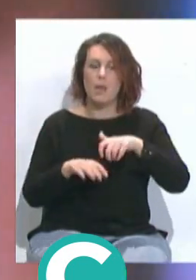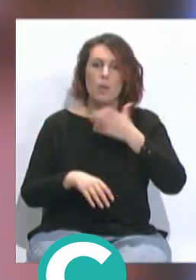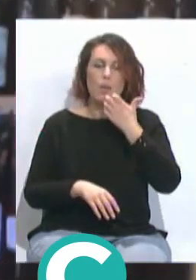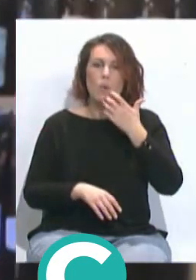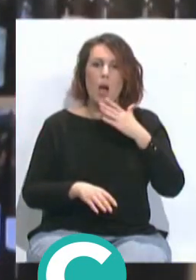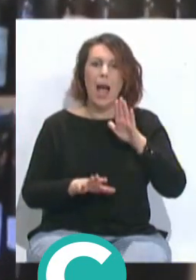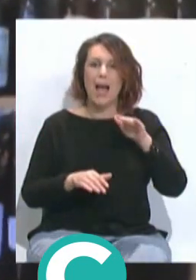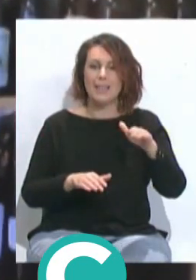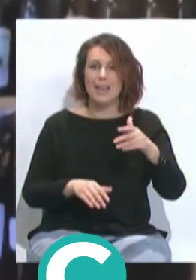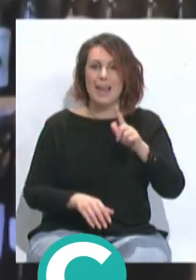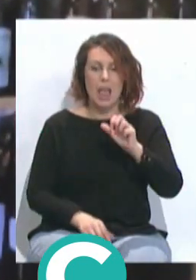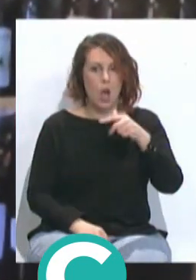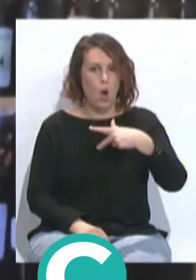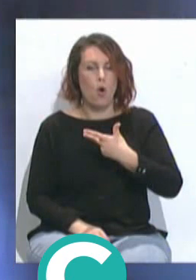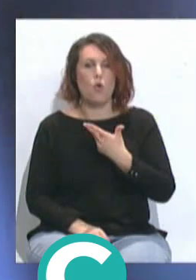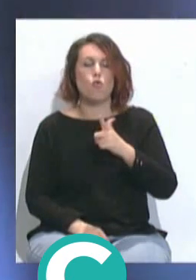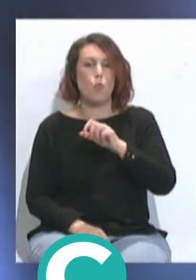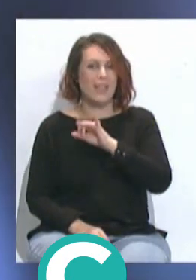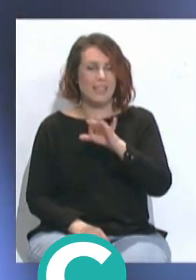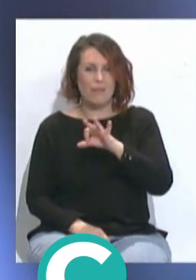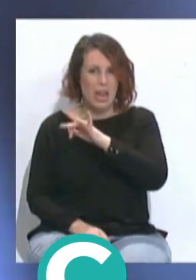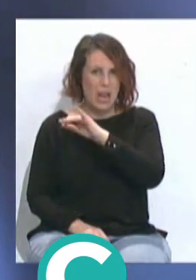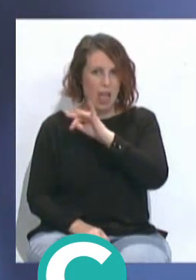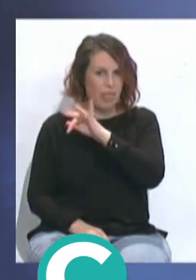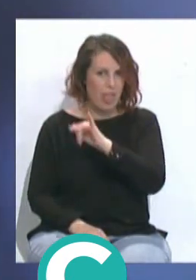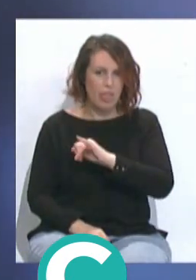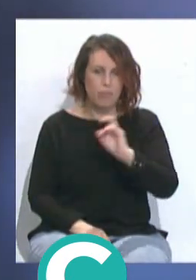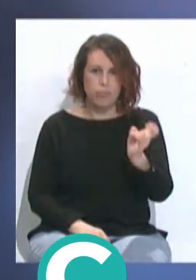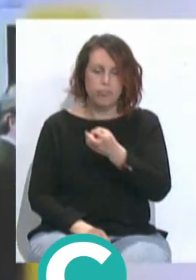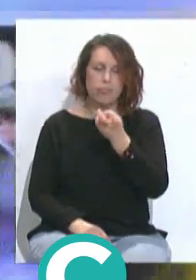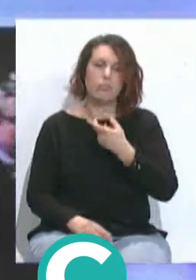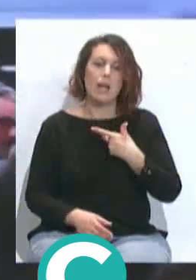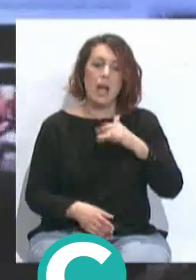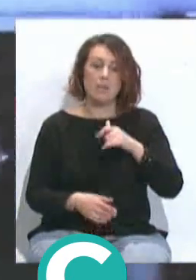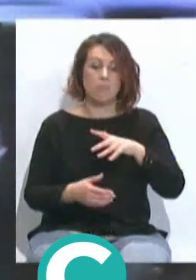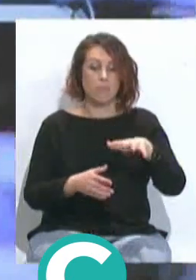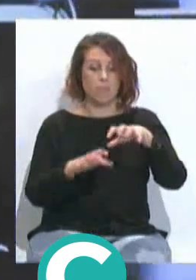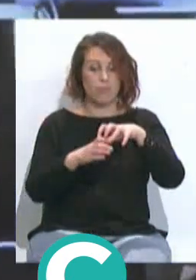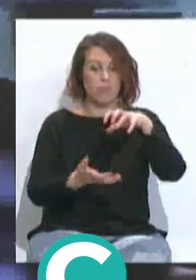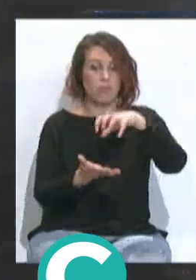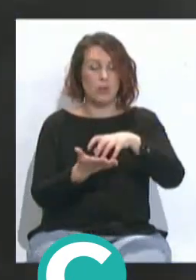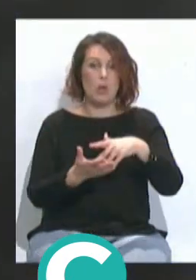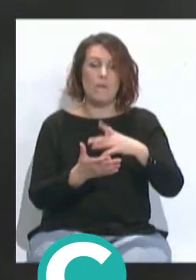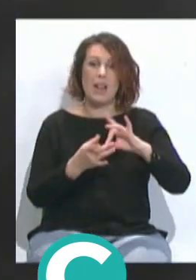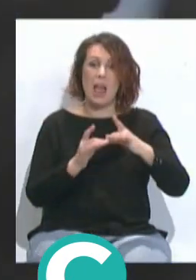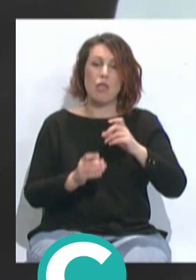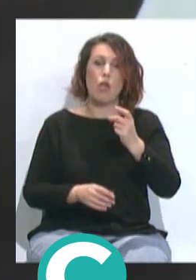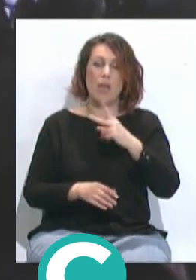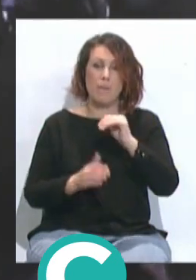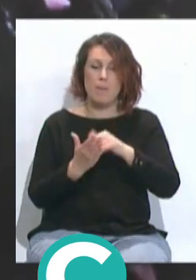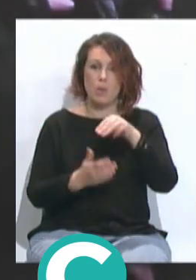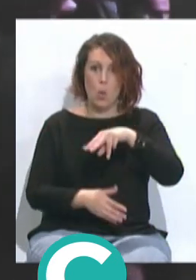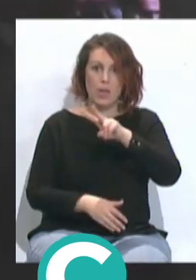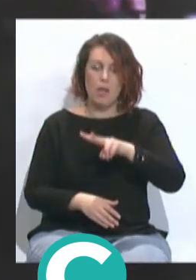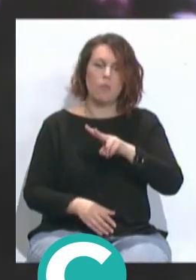Ángel León Israel Ramos y Juan Luis Fernández para la ocasión se dispondrá un recinto ferial de 12.000 metros cuadrados que acogerá